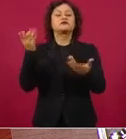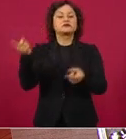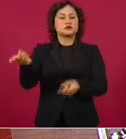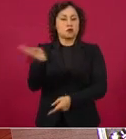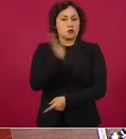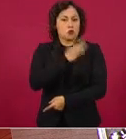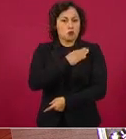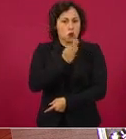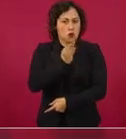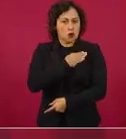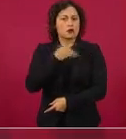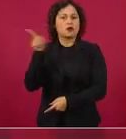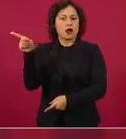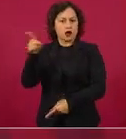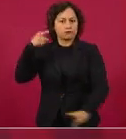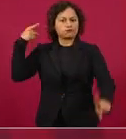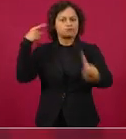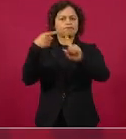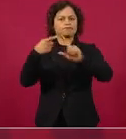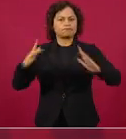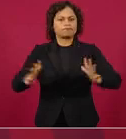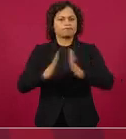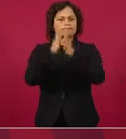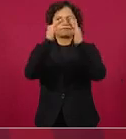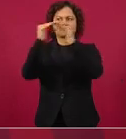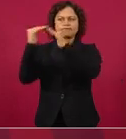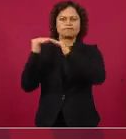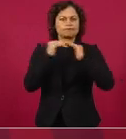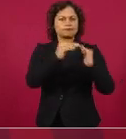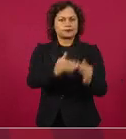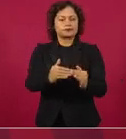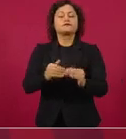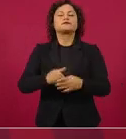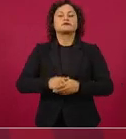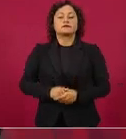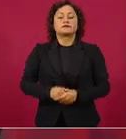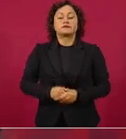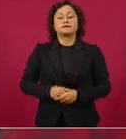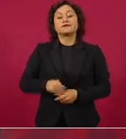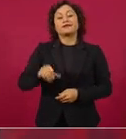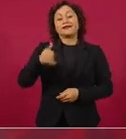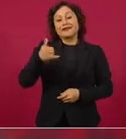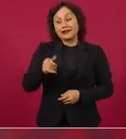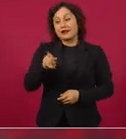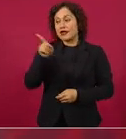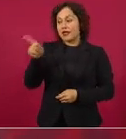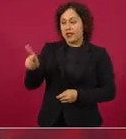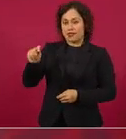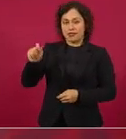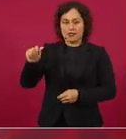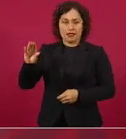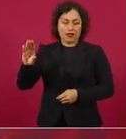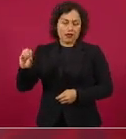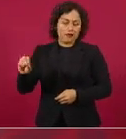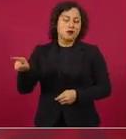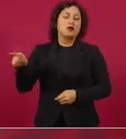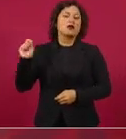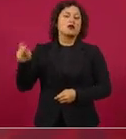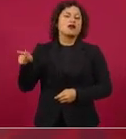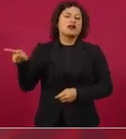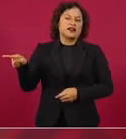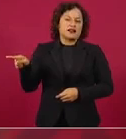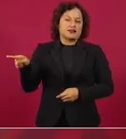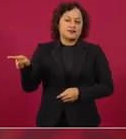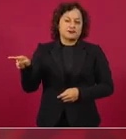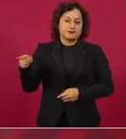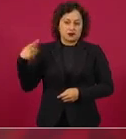apóstol de la democracia. Y Paco Ignacio, aún